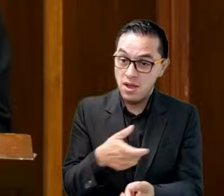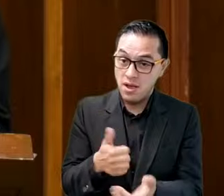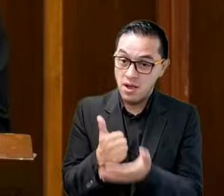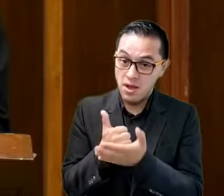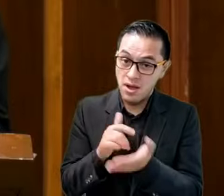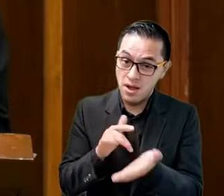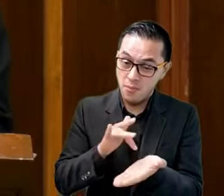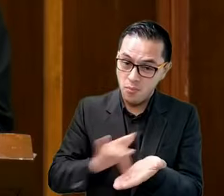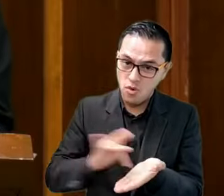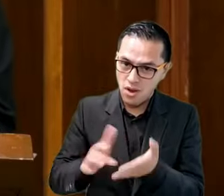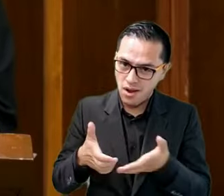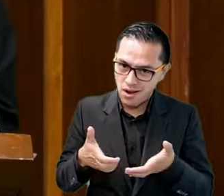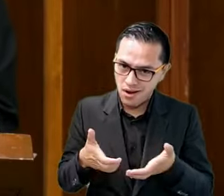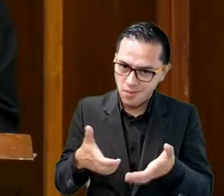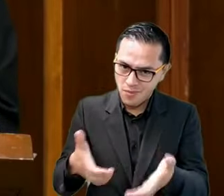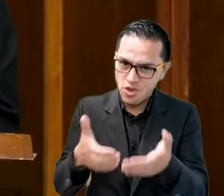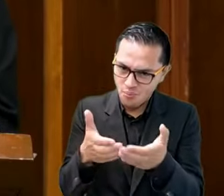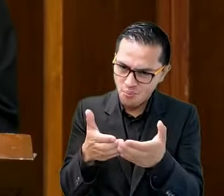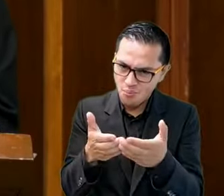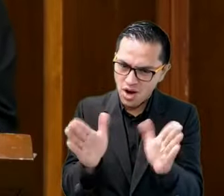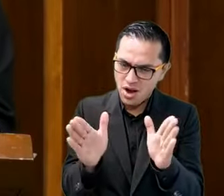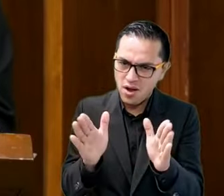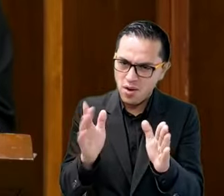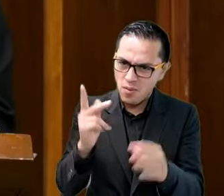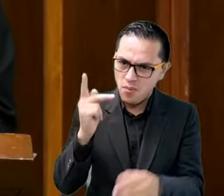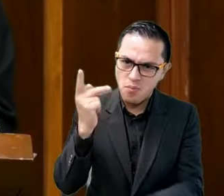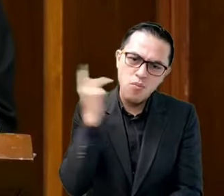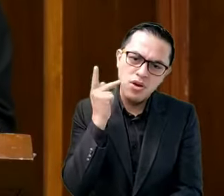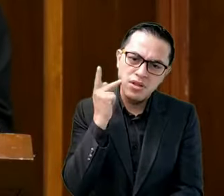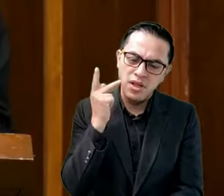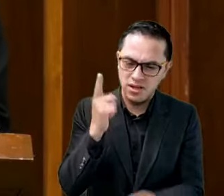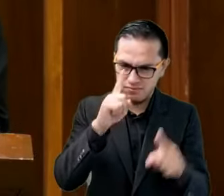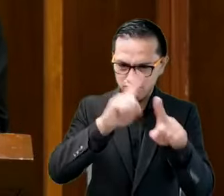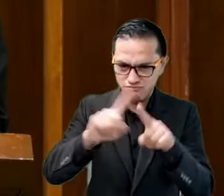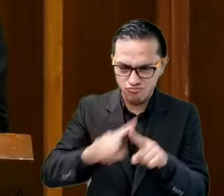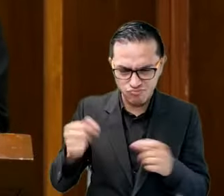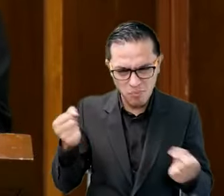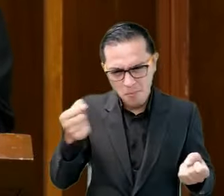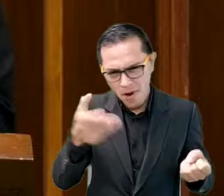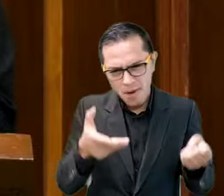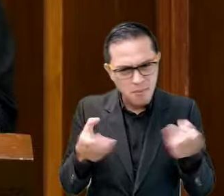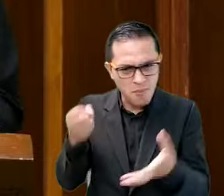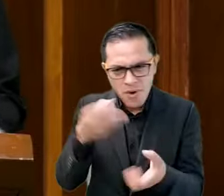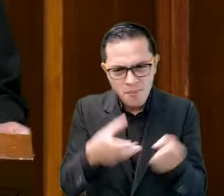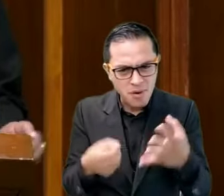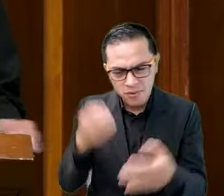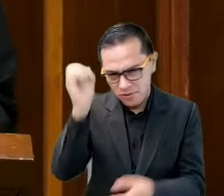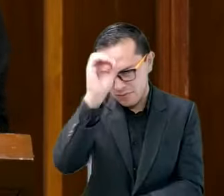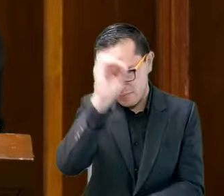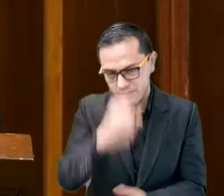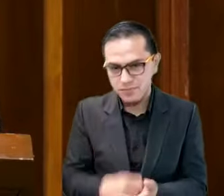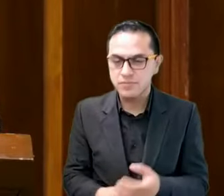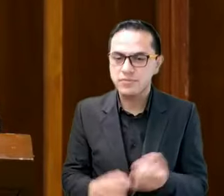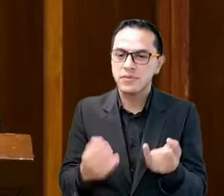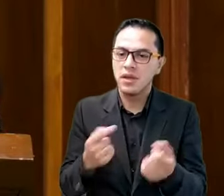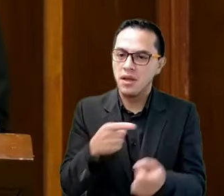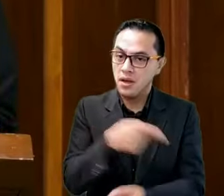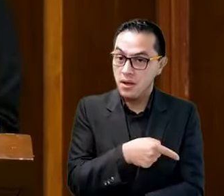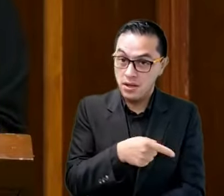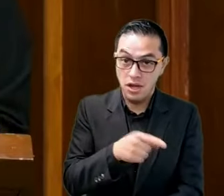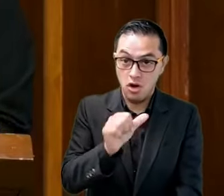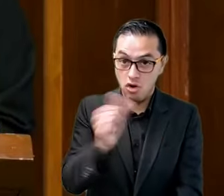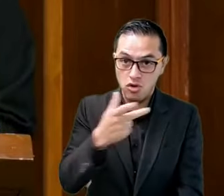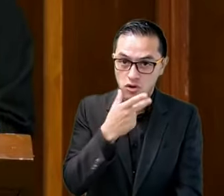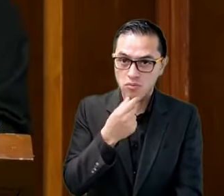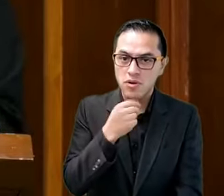la pluralidad política ella impulsó junto con cuautemo Cárdenas y